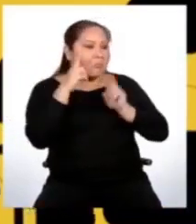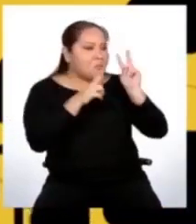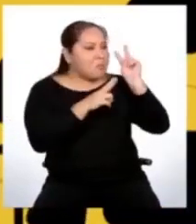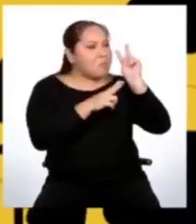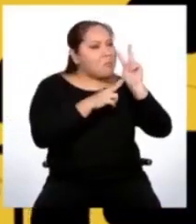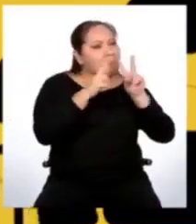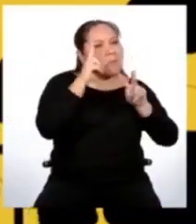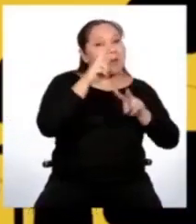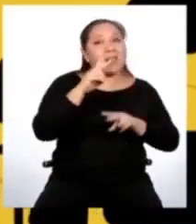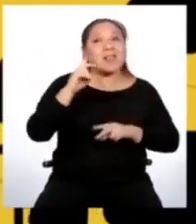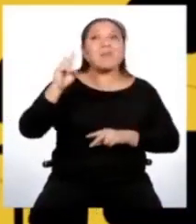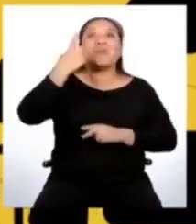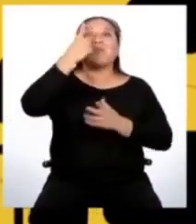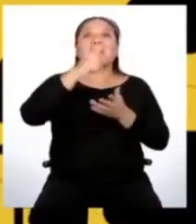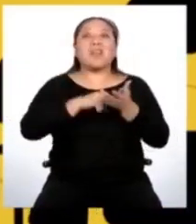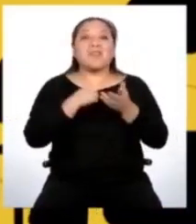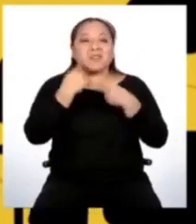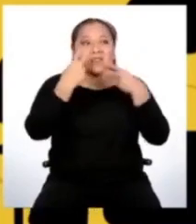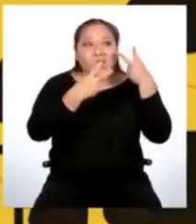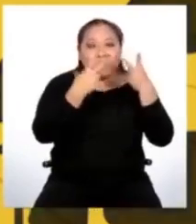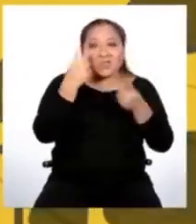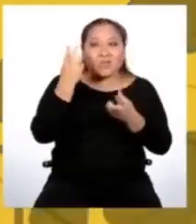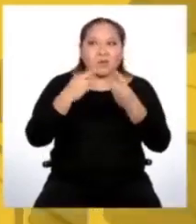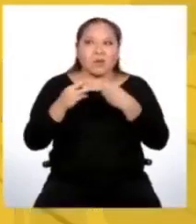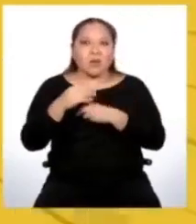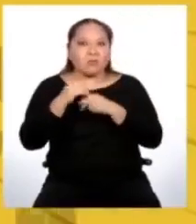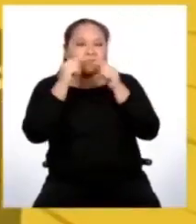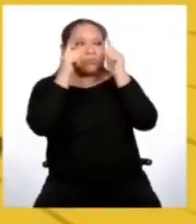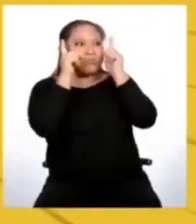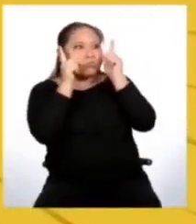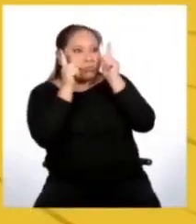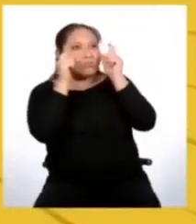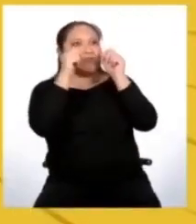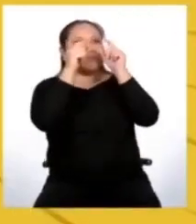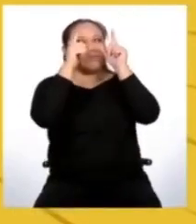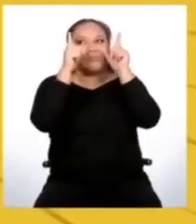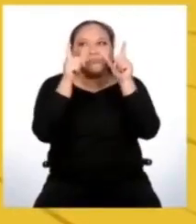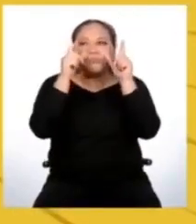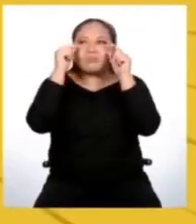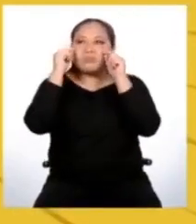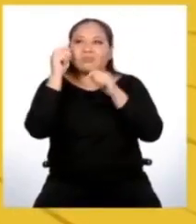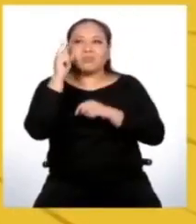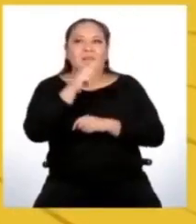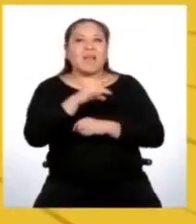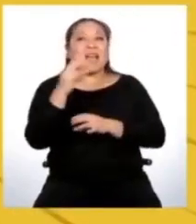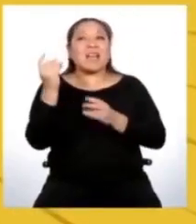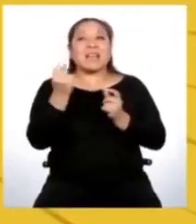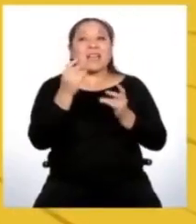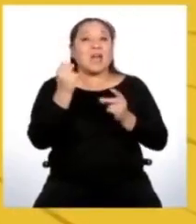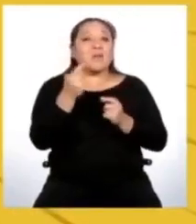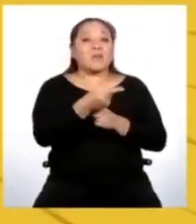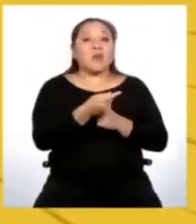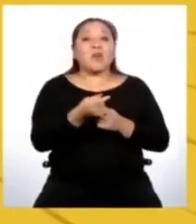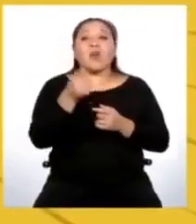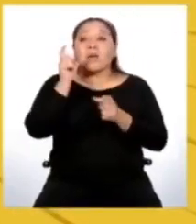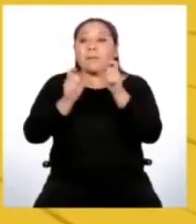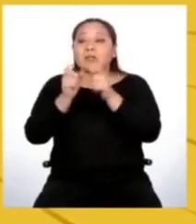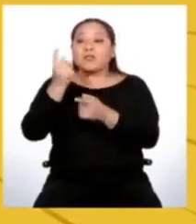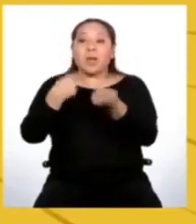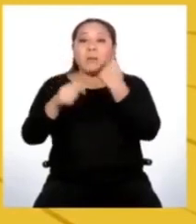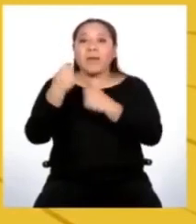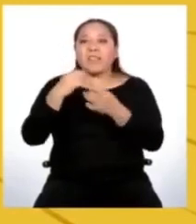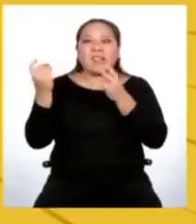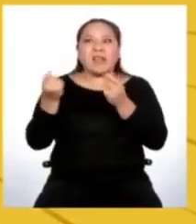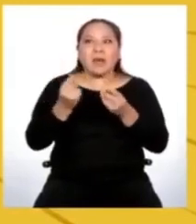fuera la primera vez que visita un mercado. Se queda sorprendido mientras observa la rapidez con que los vendedores atienden, la